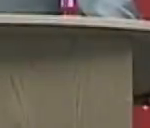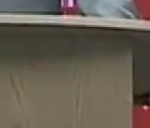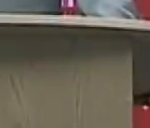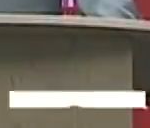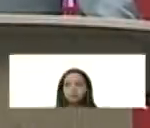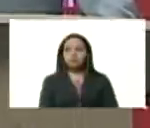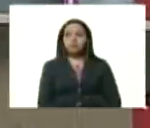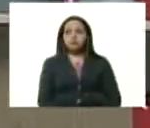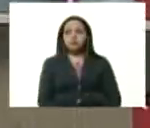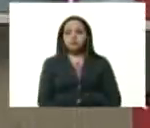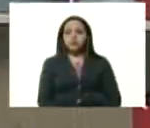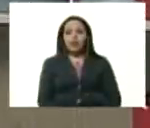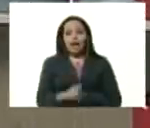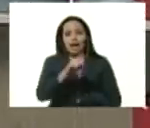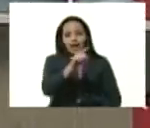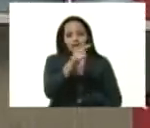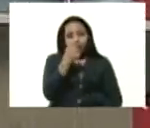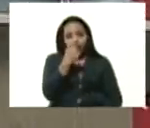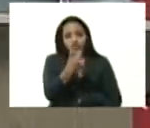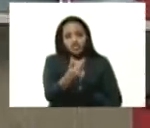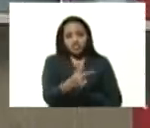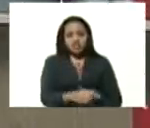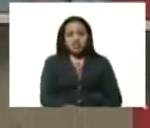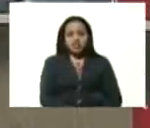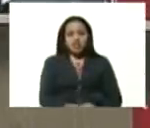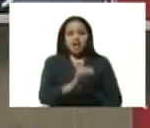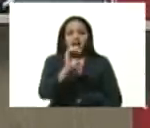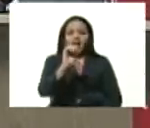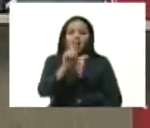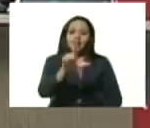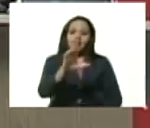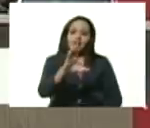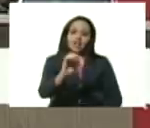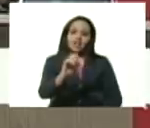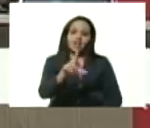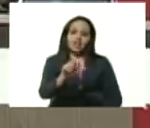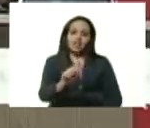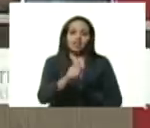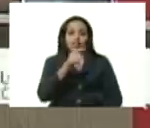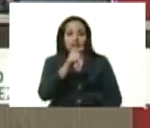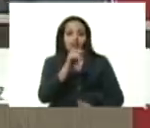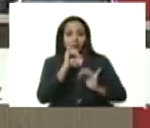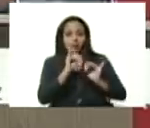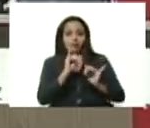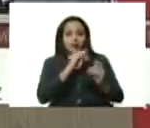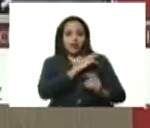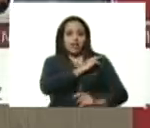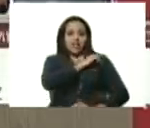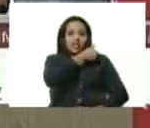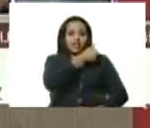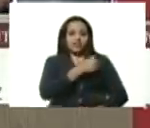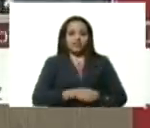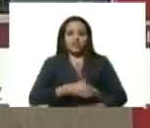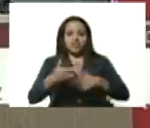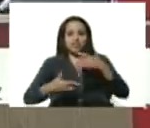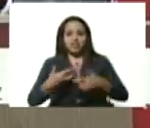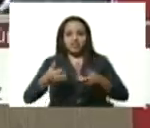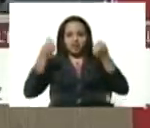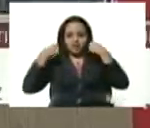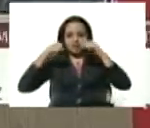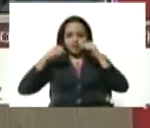Allí lo confiesa Cliver Alcalá Cordones, que era el jefe de la operación de entrenamiento de